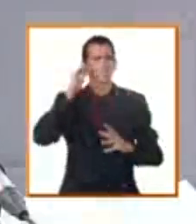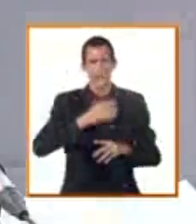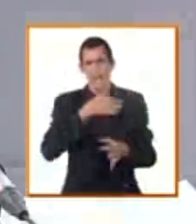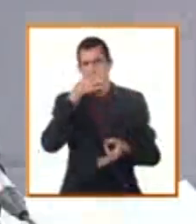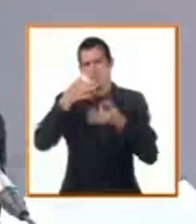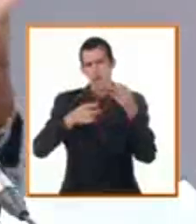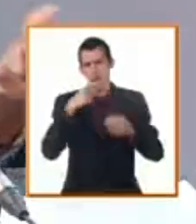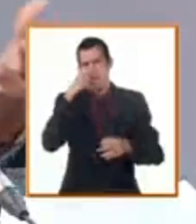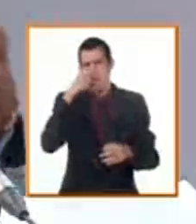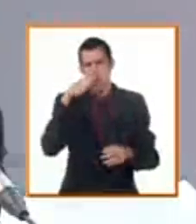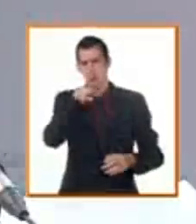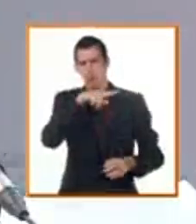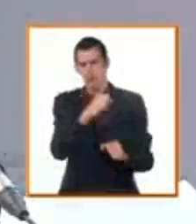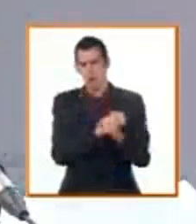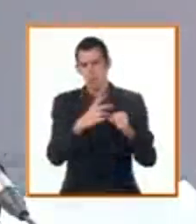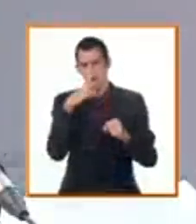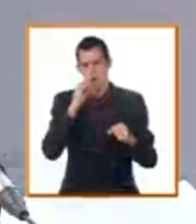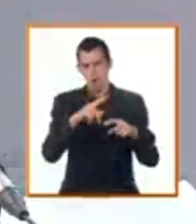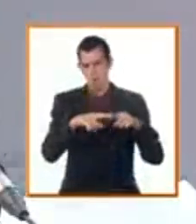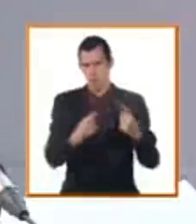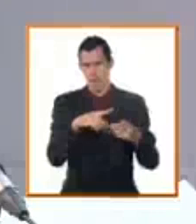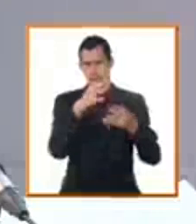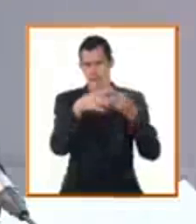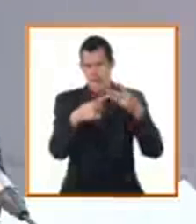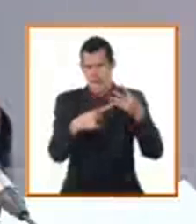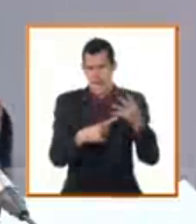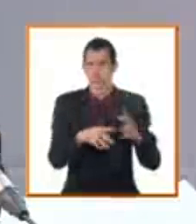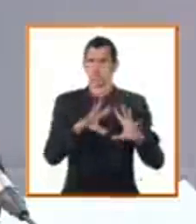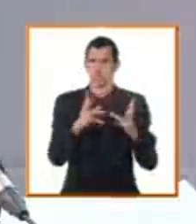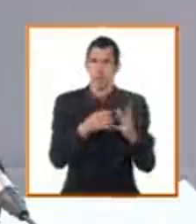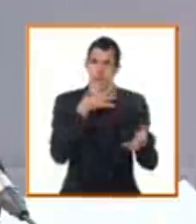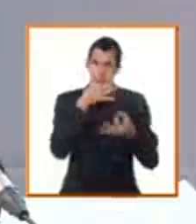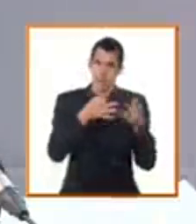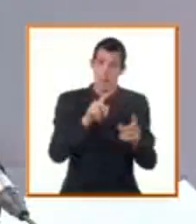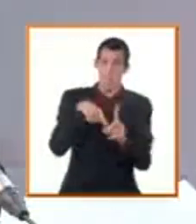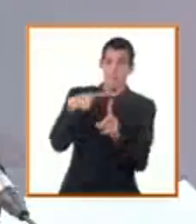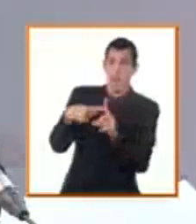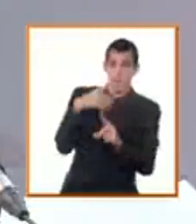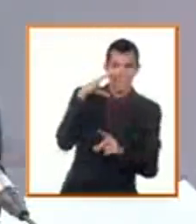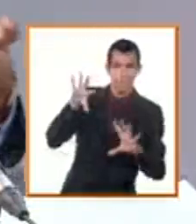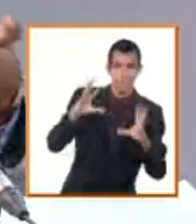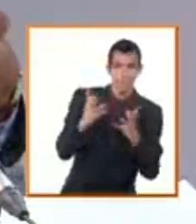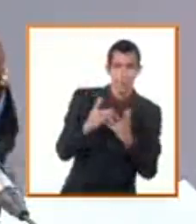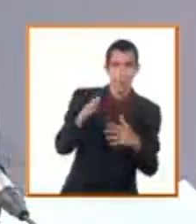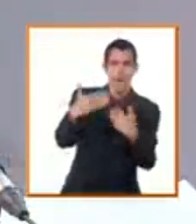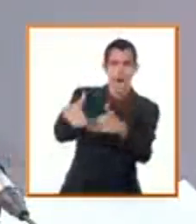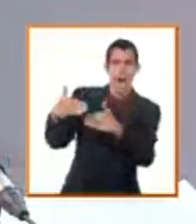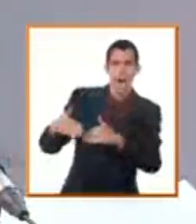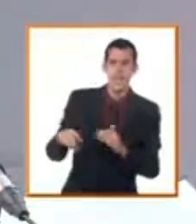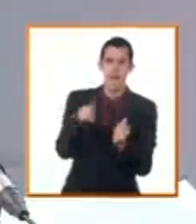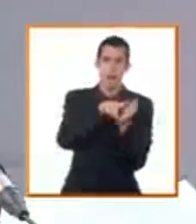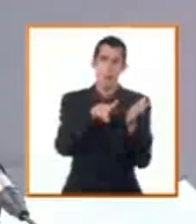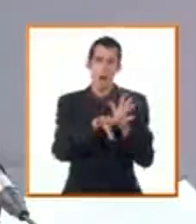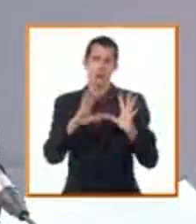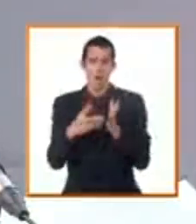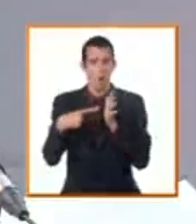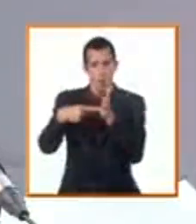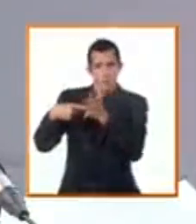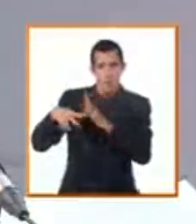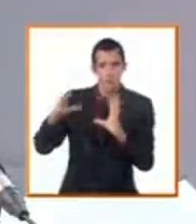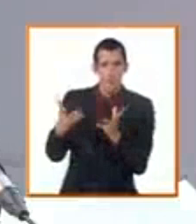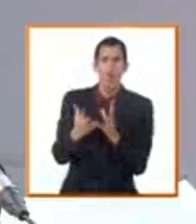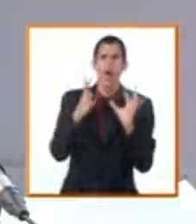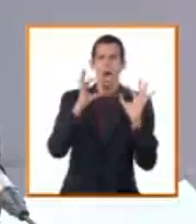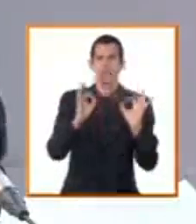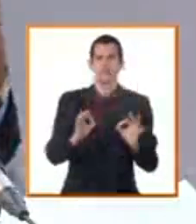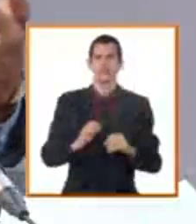incorporación en la comisión cuando haga falta de las organizaciones de la sociedad civil es fundamental. Y la labor coordinada del